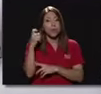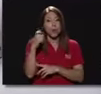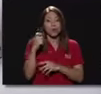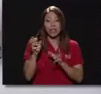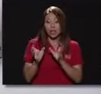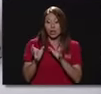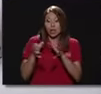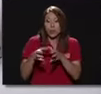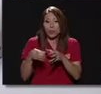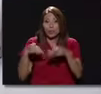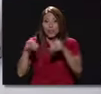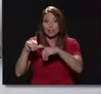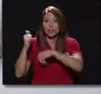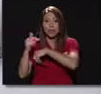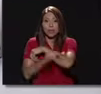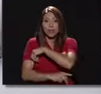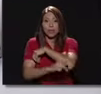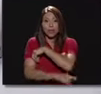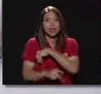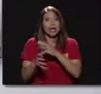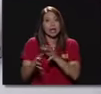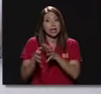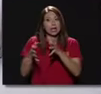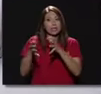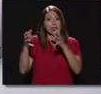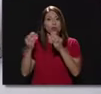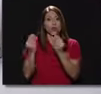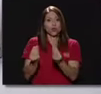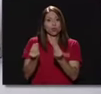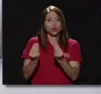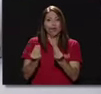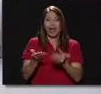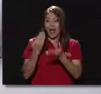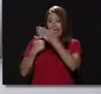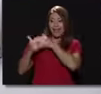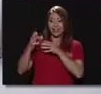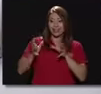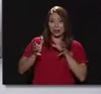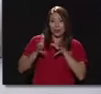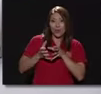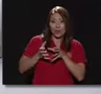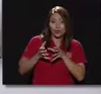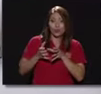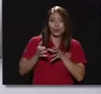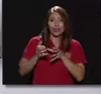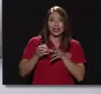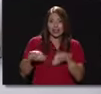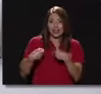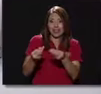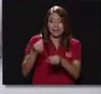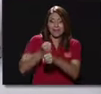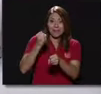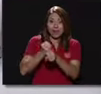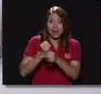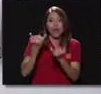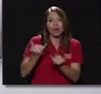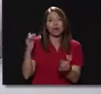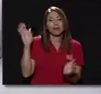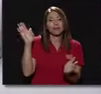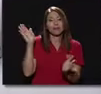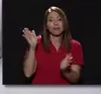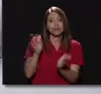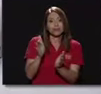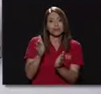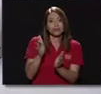digamos, exportadores han crecido mucho, son muy grandes. Los sectores tradicionales que absorbían empleo han venido decreciendo. Y entonces el hecho